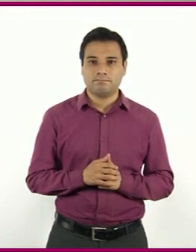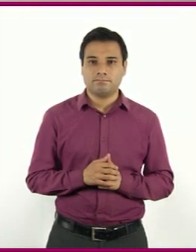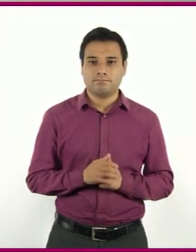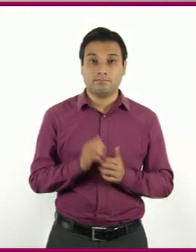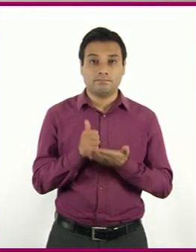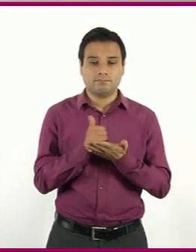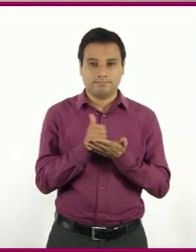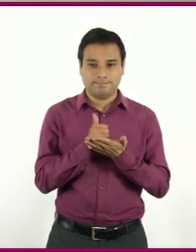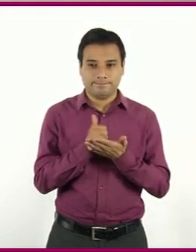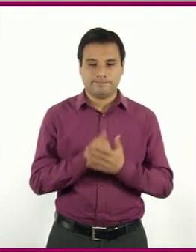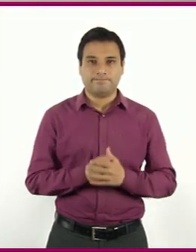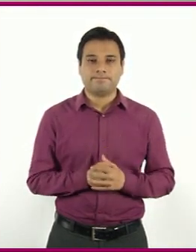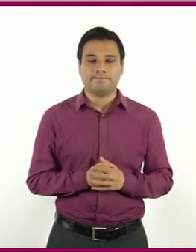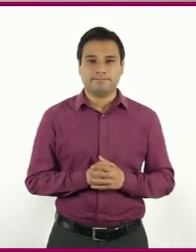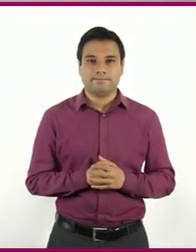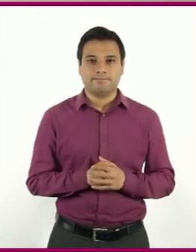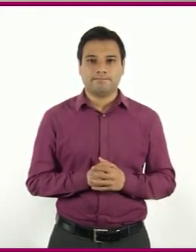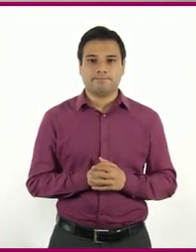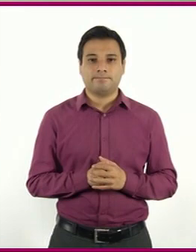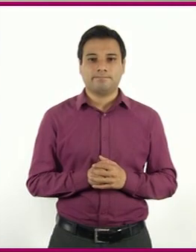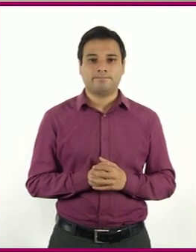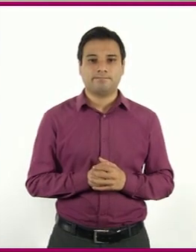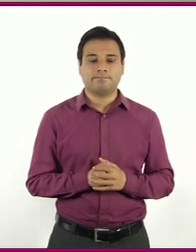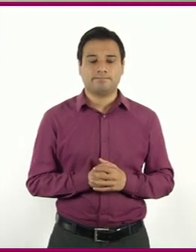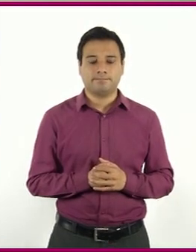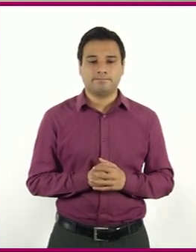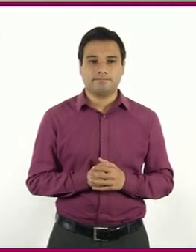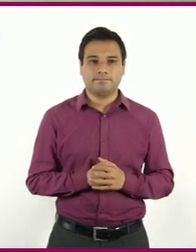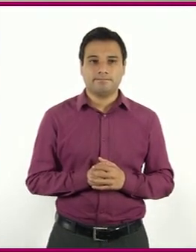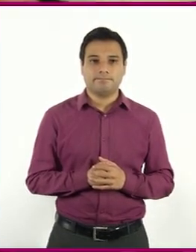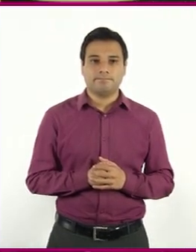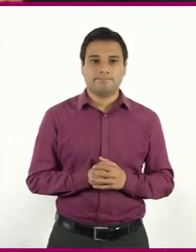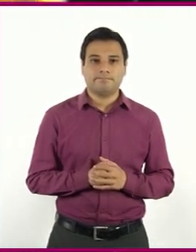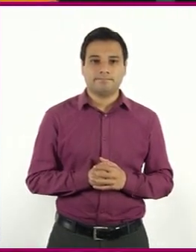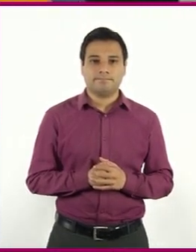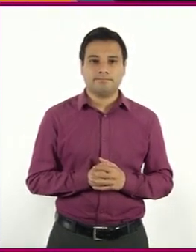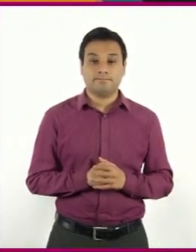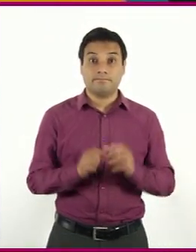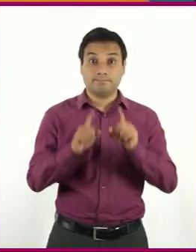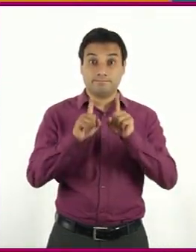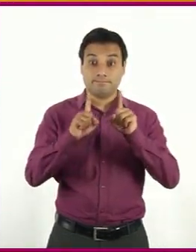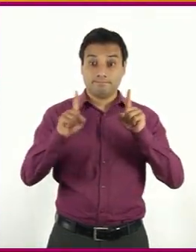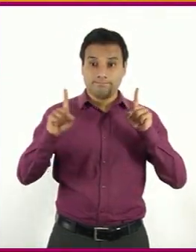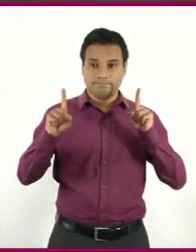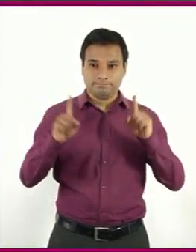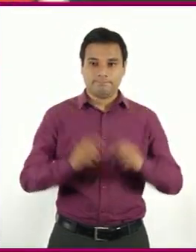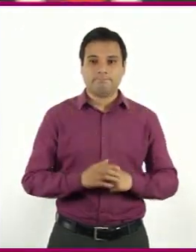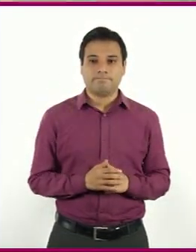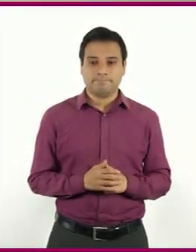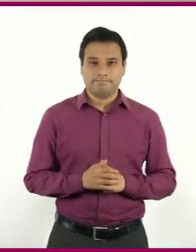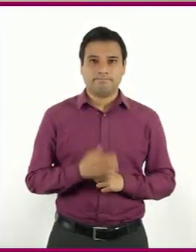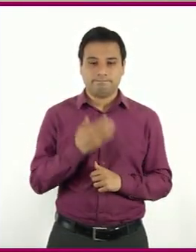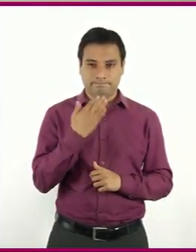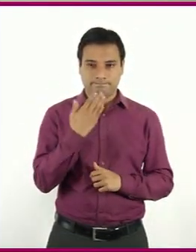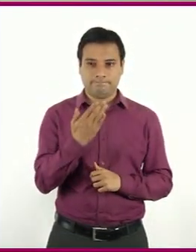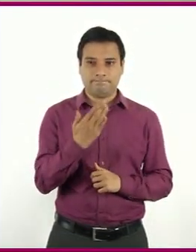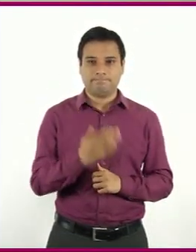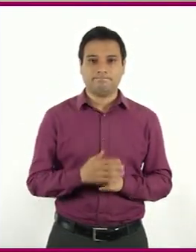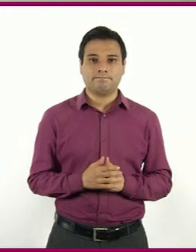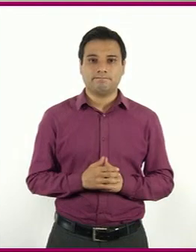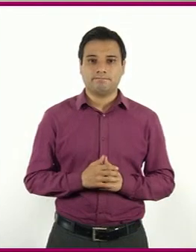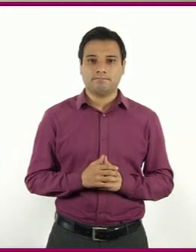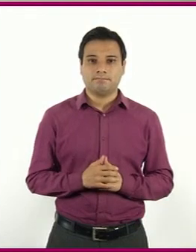Azul. Casi. Se fue. Listo, un poquito más para atrás, profe, por favor. Ahí está, perfecto.